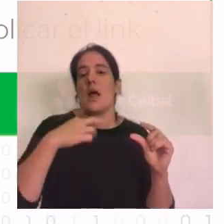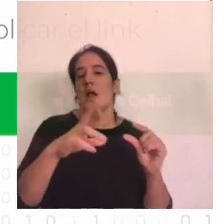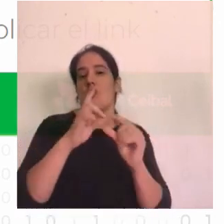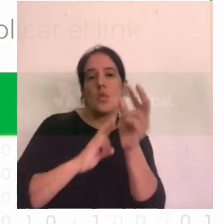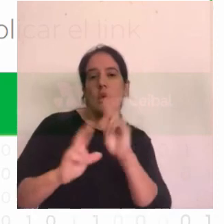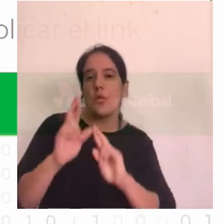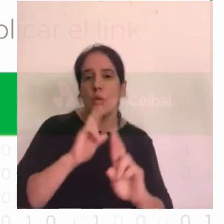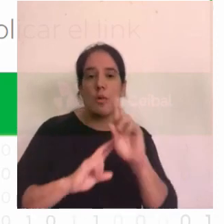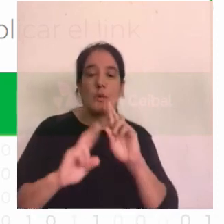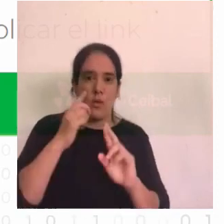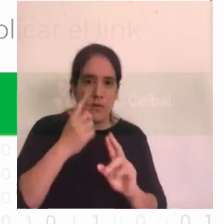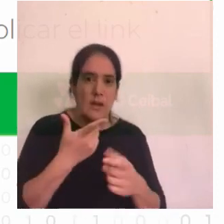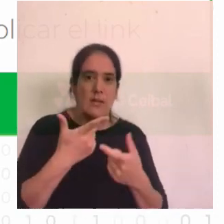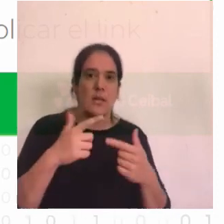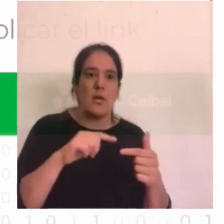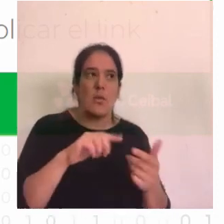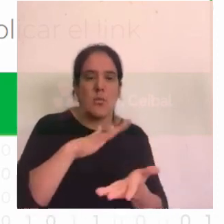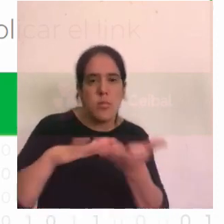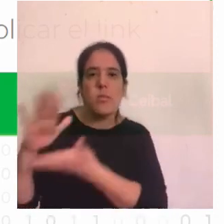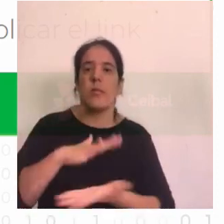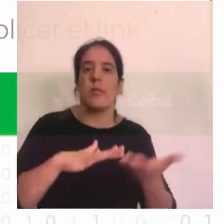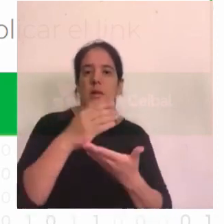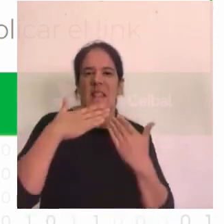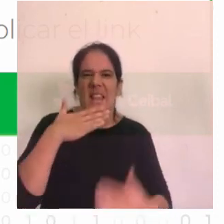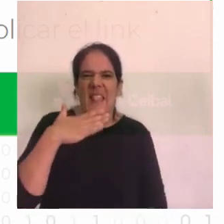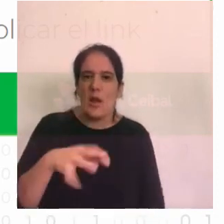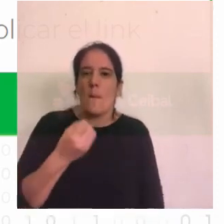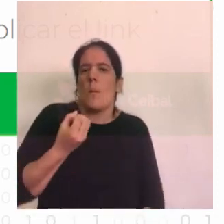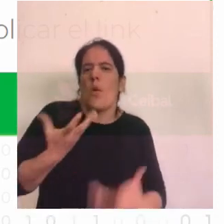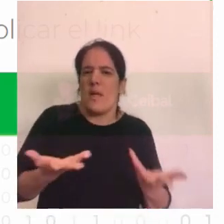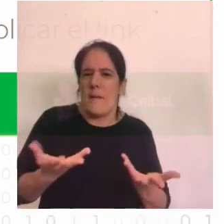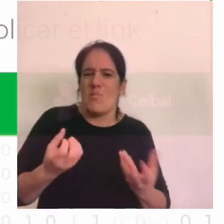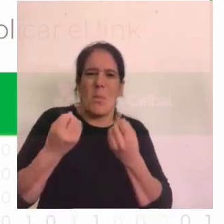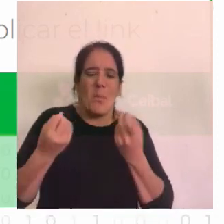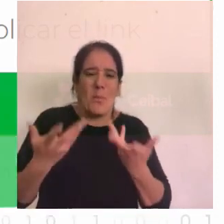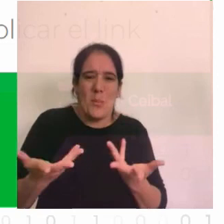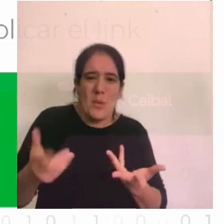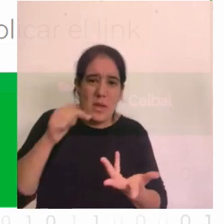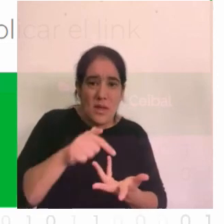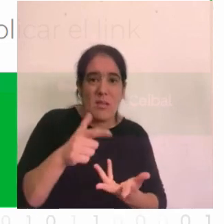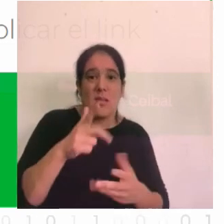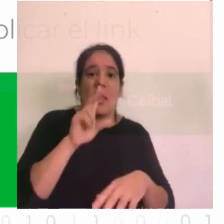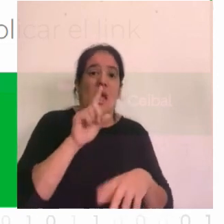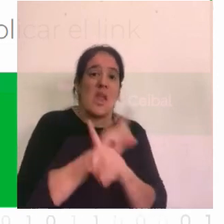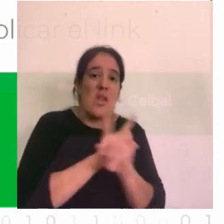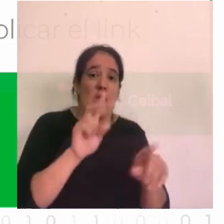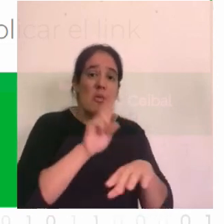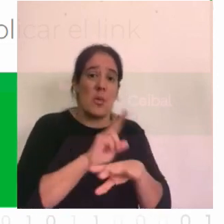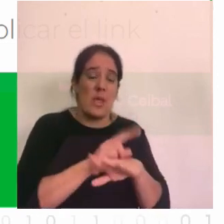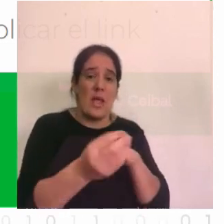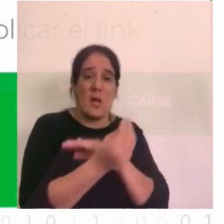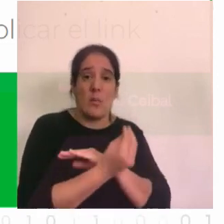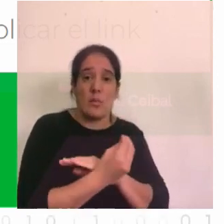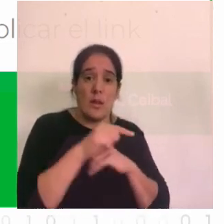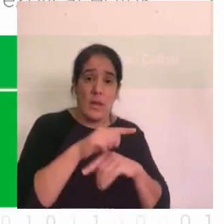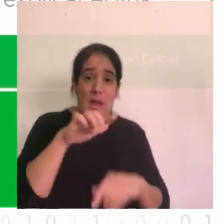mecanismos, entender por qué, cuál es el canal que hace que de la inseguridad alimentaria los niños tengan problemas de conducta.